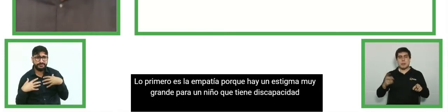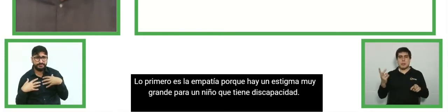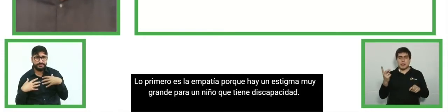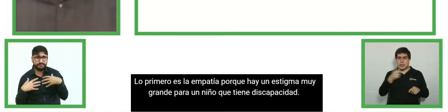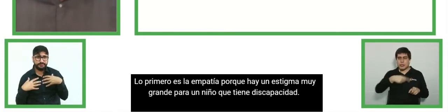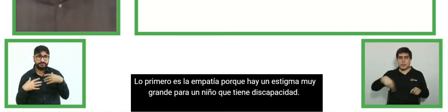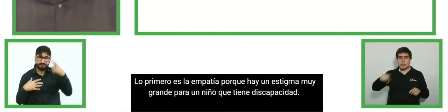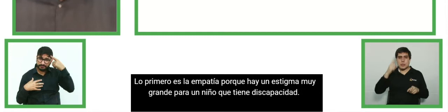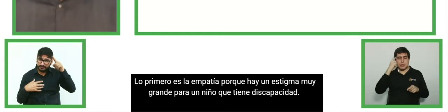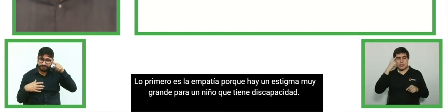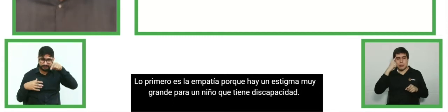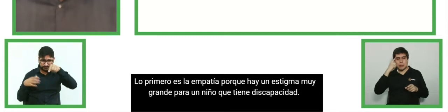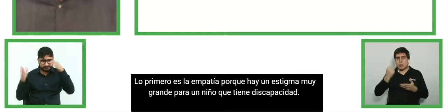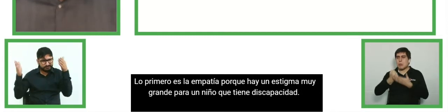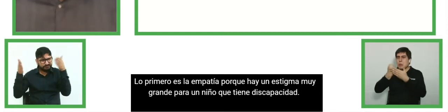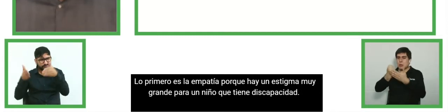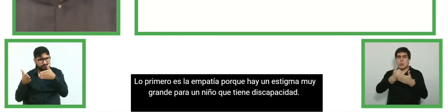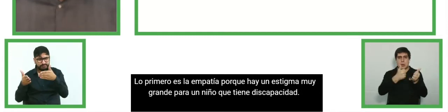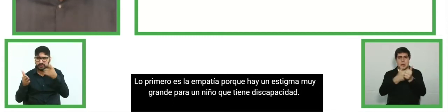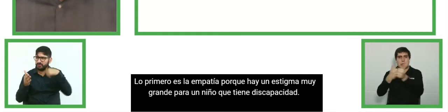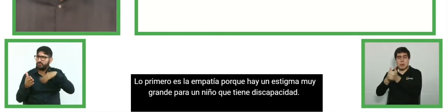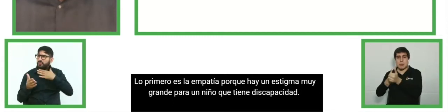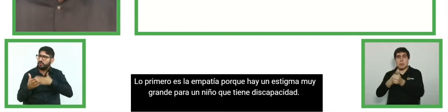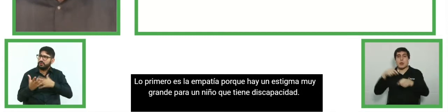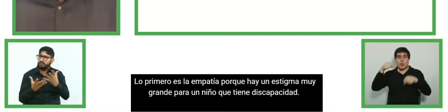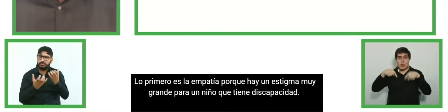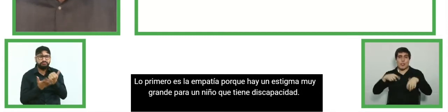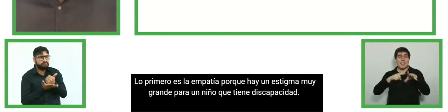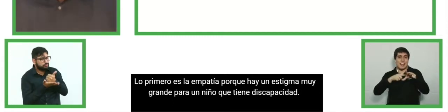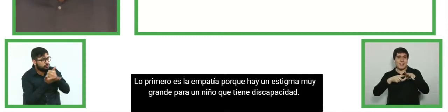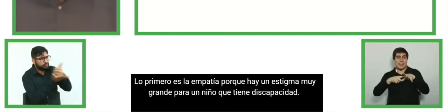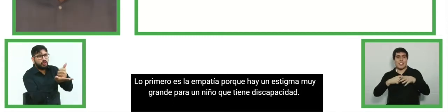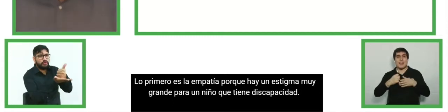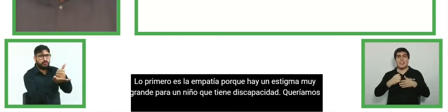alcanzar, llegar a ellos donde estuvieran. Sabemos que la tecnología